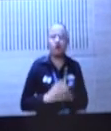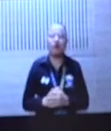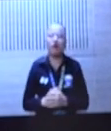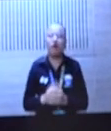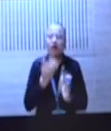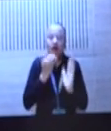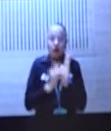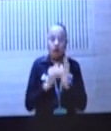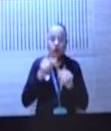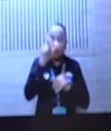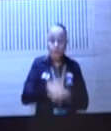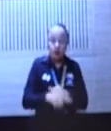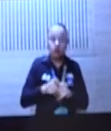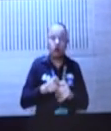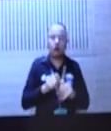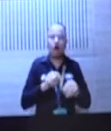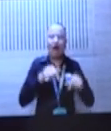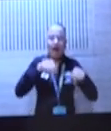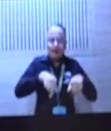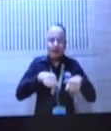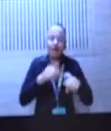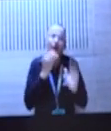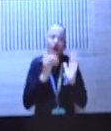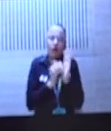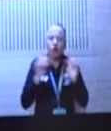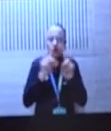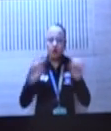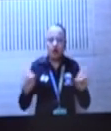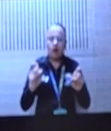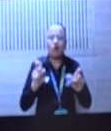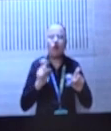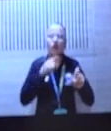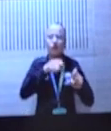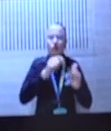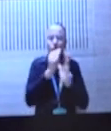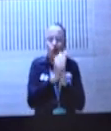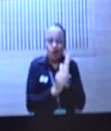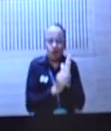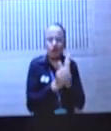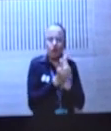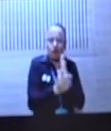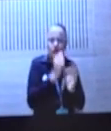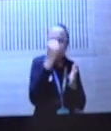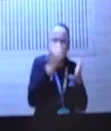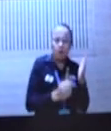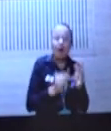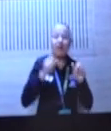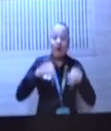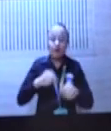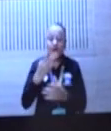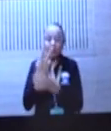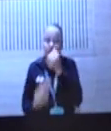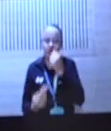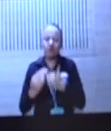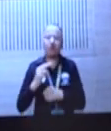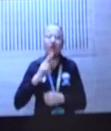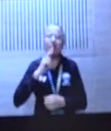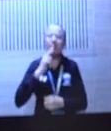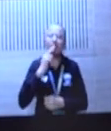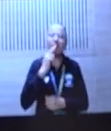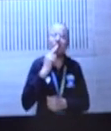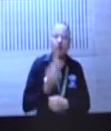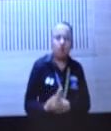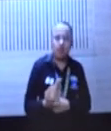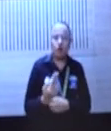habla inglés no muchos ni siquiera se gradúa porque empiezan a trabajar de una vez a ganar en dólares porque hay una demanda enorme en el mundo de programadores Y eso se puede